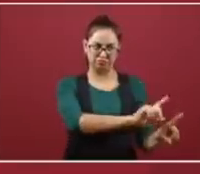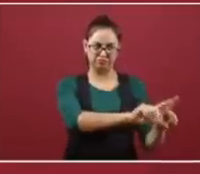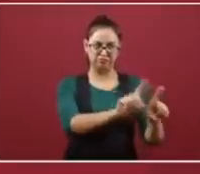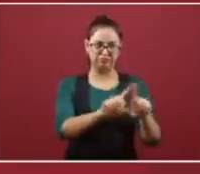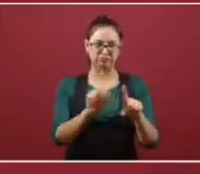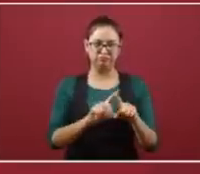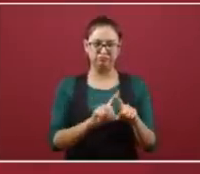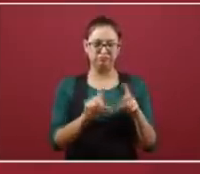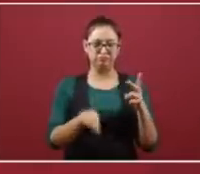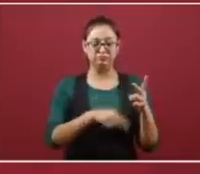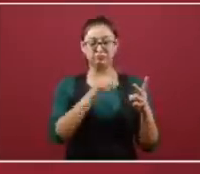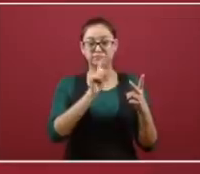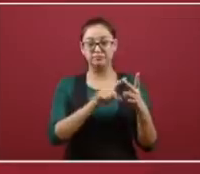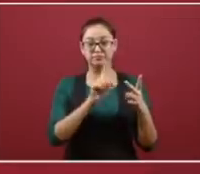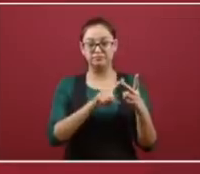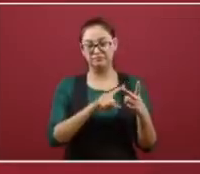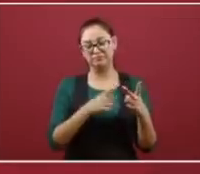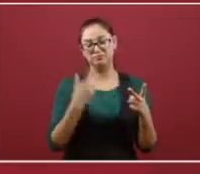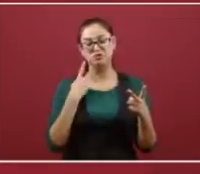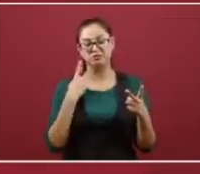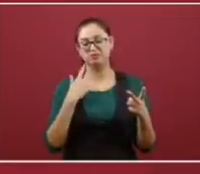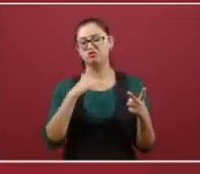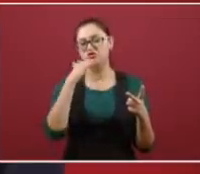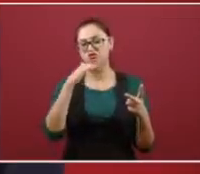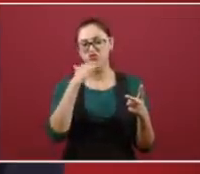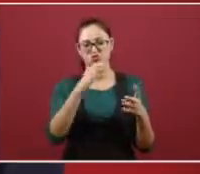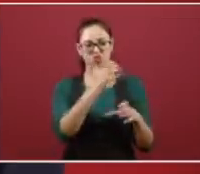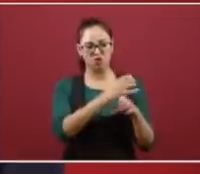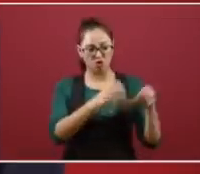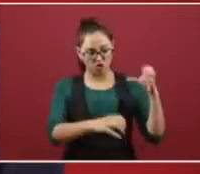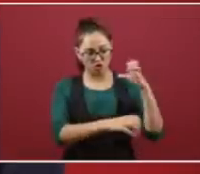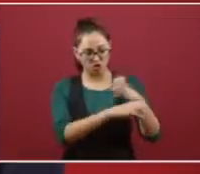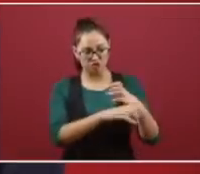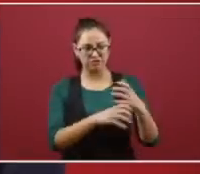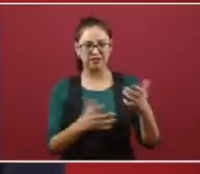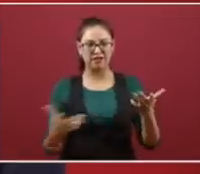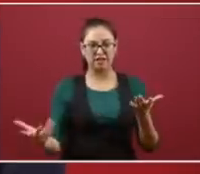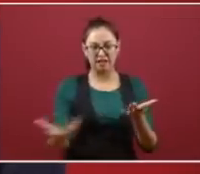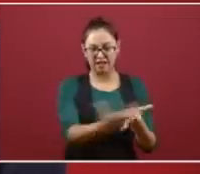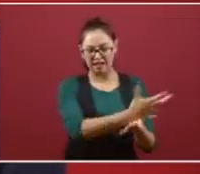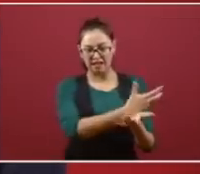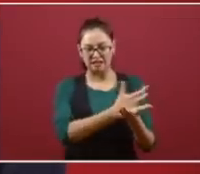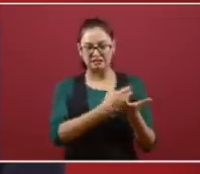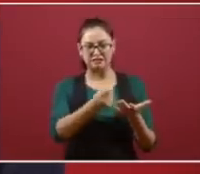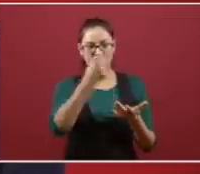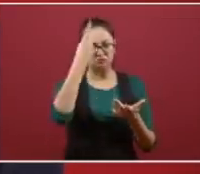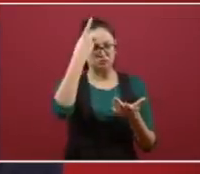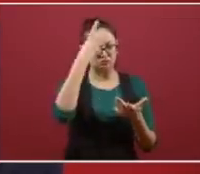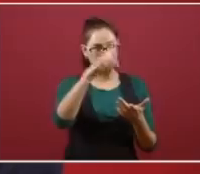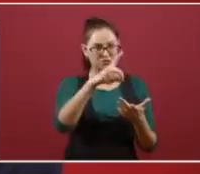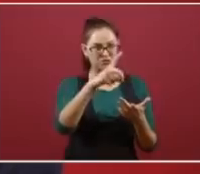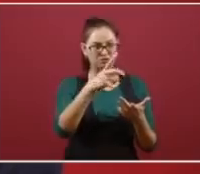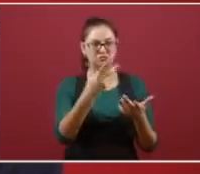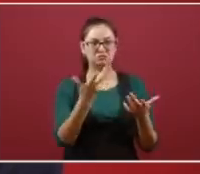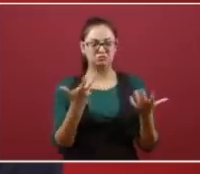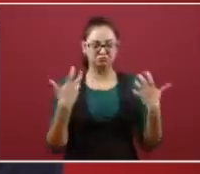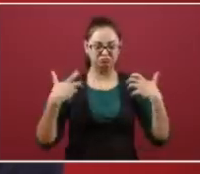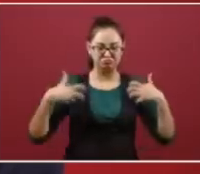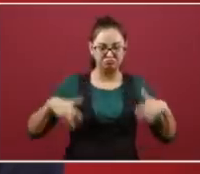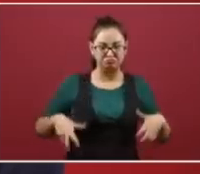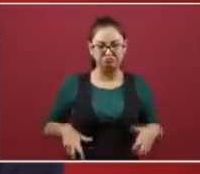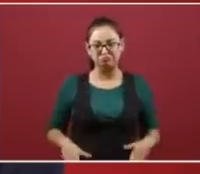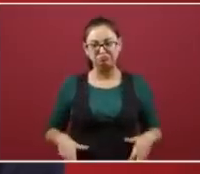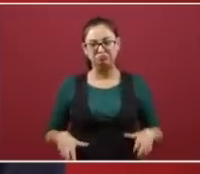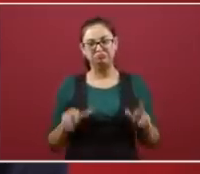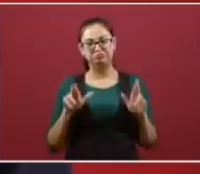los corruptos los que se enriquecen y